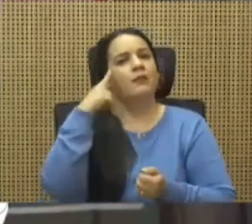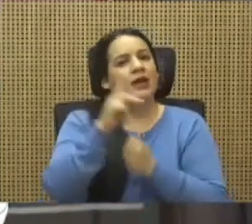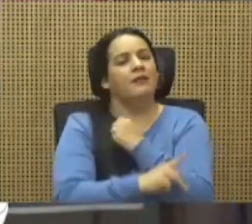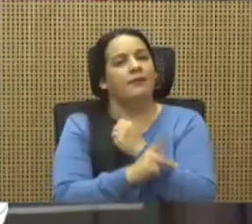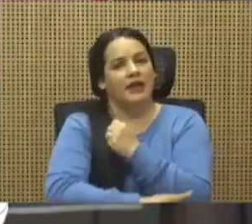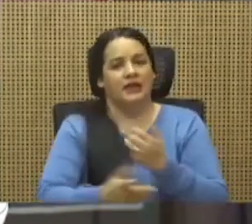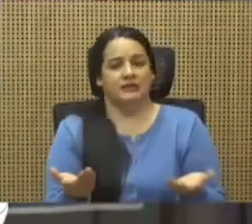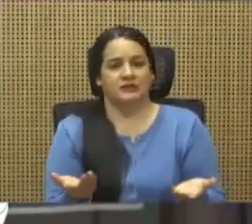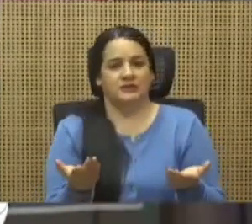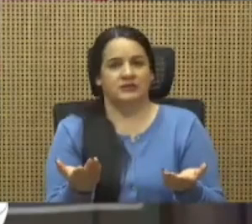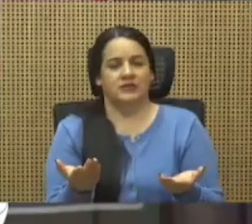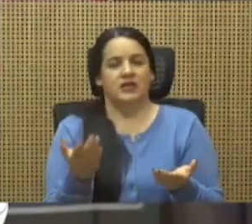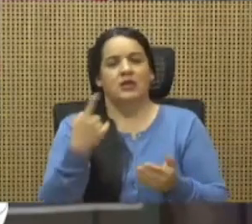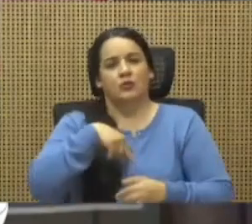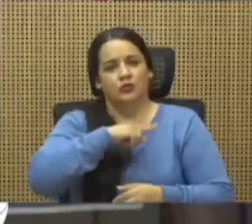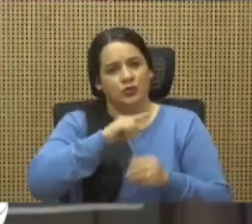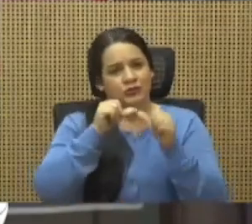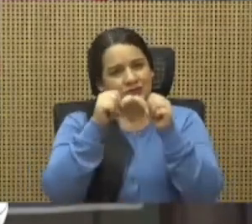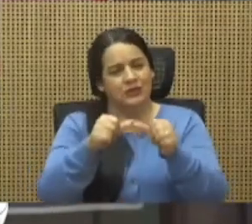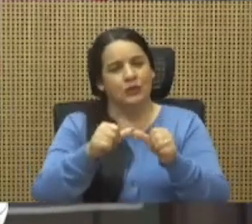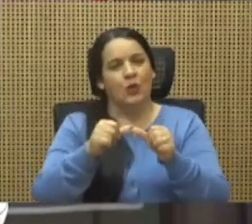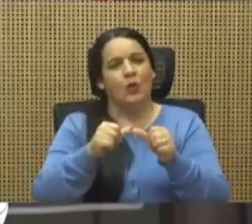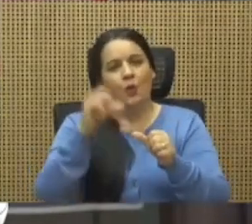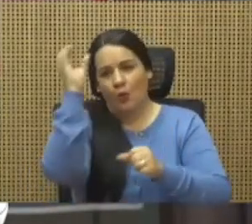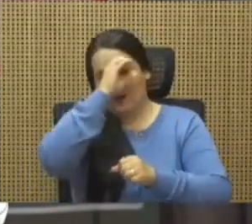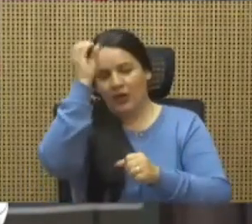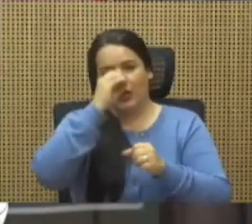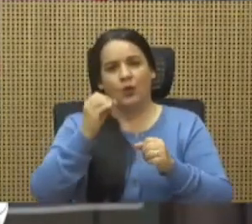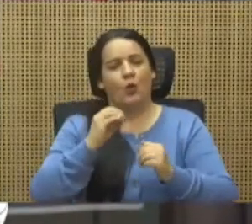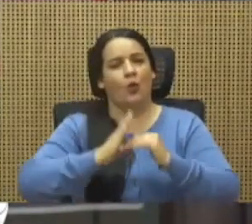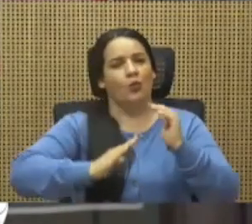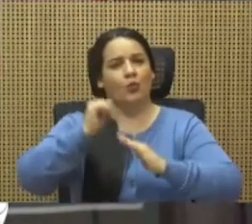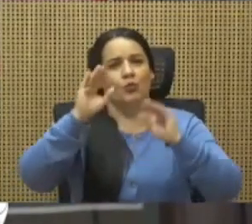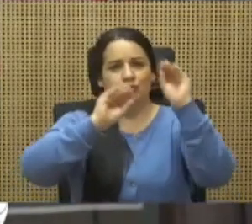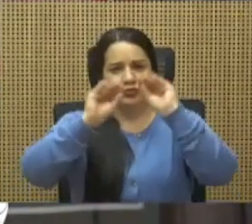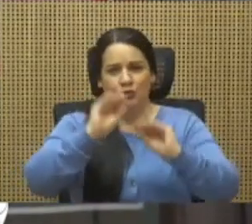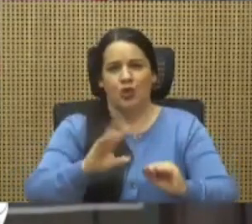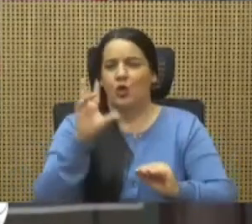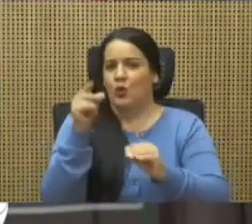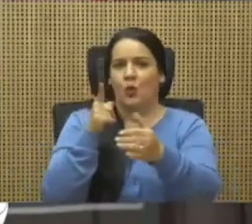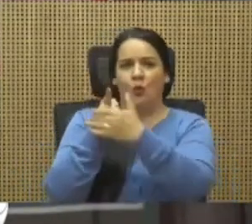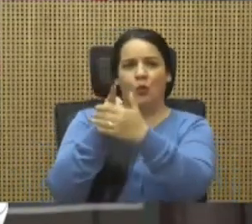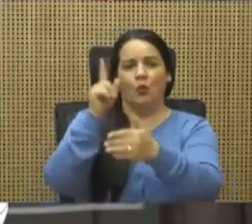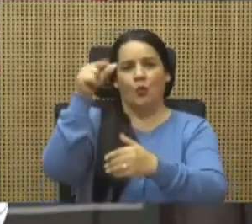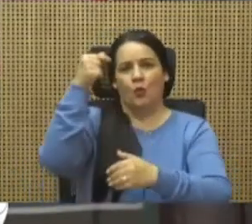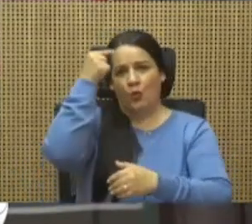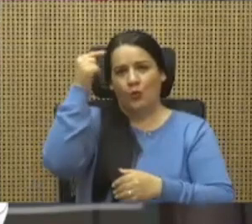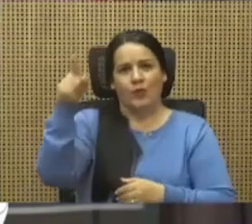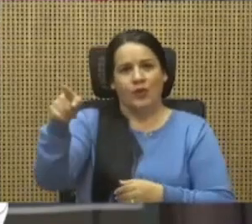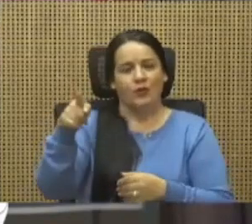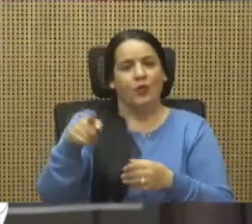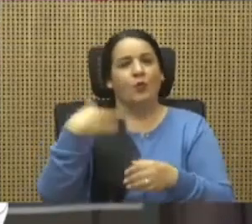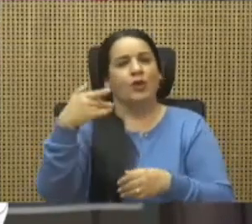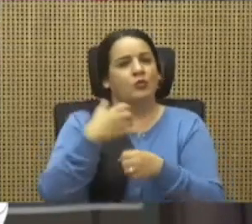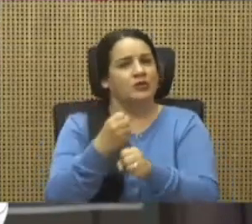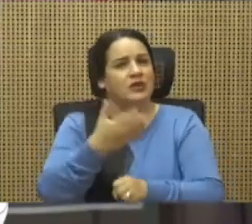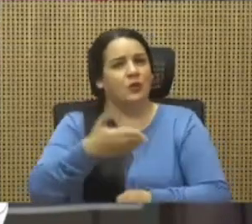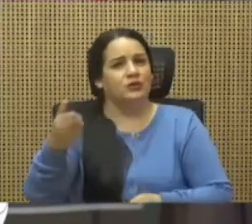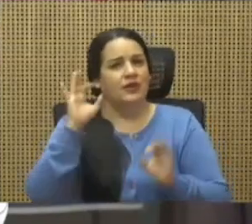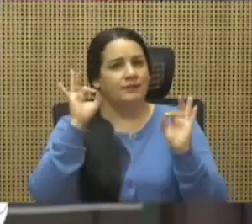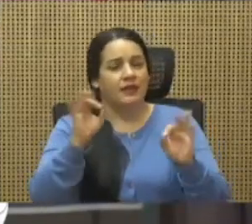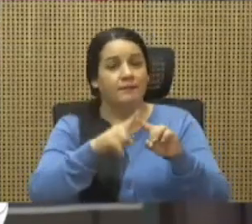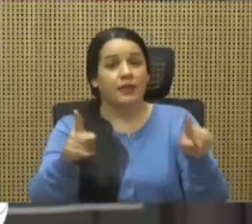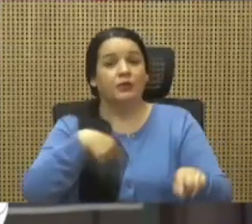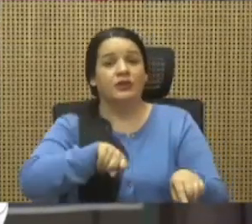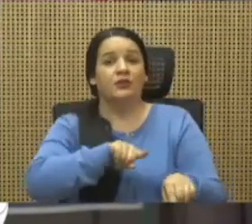República una oposición constructiva y no nos vamos a poner a dispararle al Ejecutivo cuando hace las cosas bien. Pero también somos